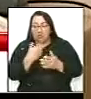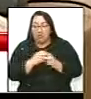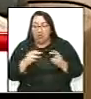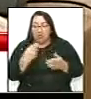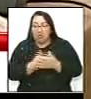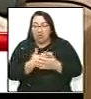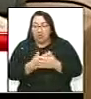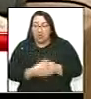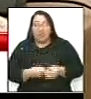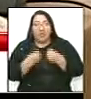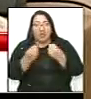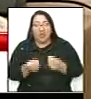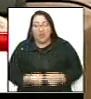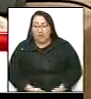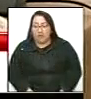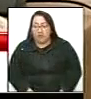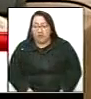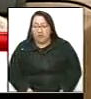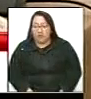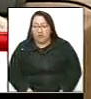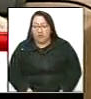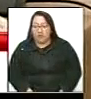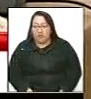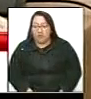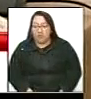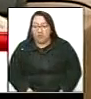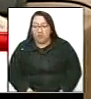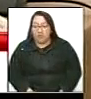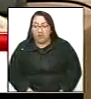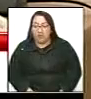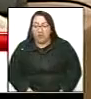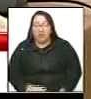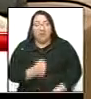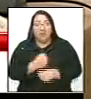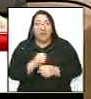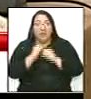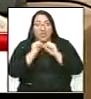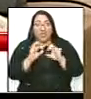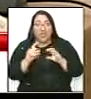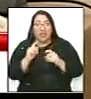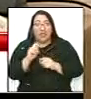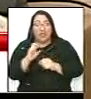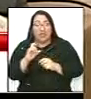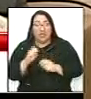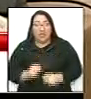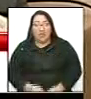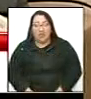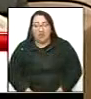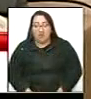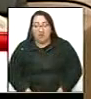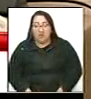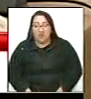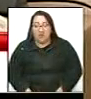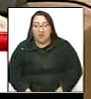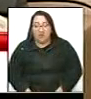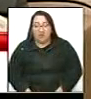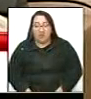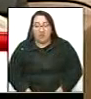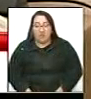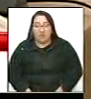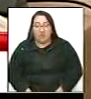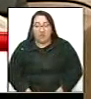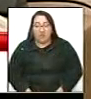probatorio ofrecido. El trabajo que se ha hecho a nivel de la subcomisión de Secretaría Técnica es, y hay un antecedente